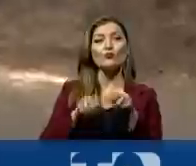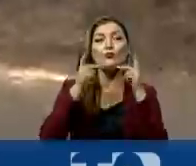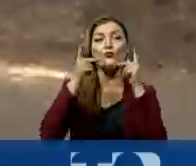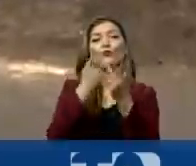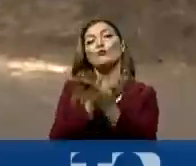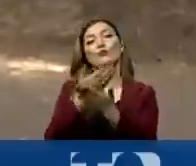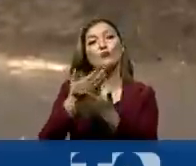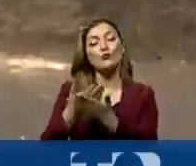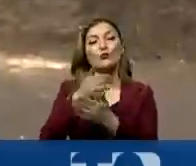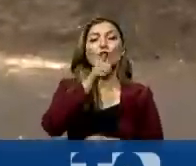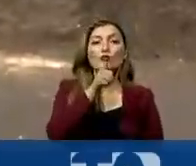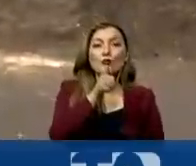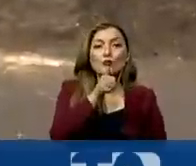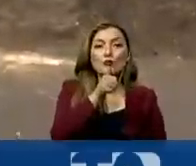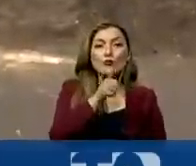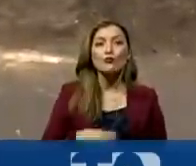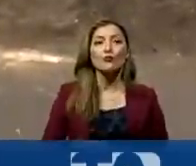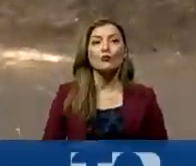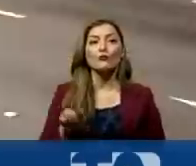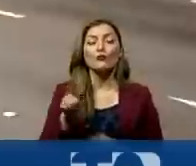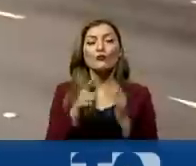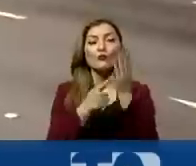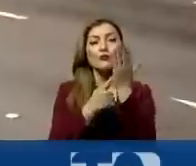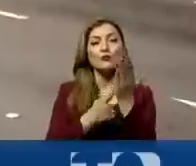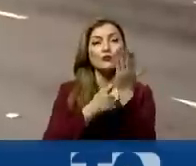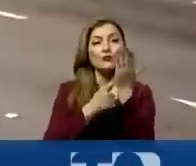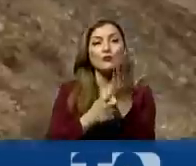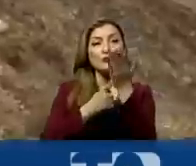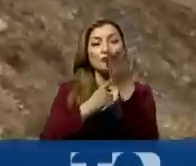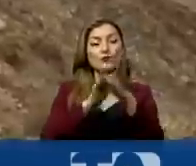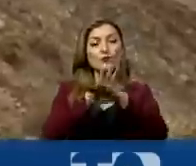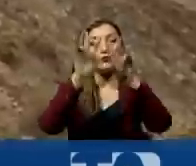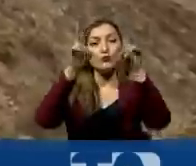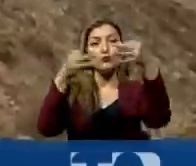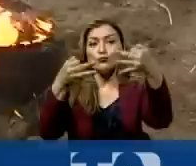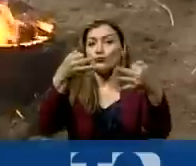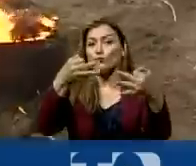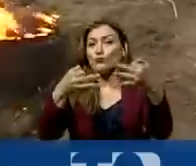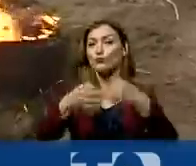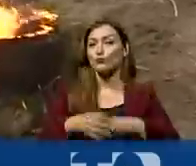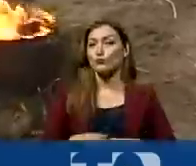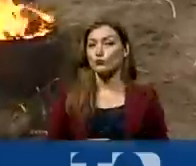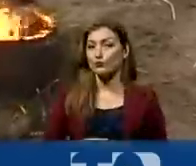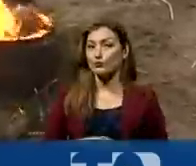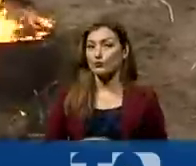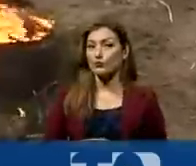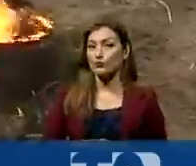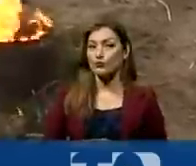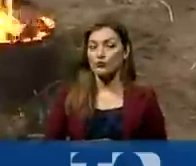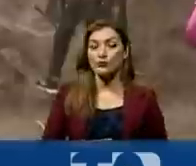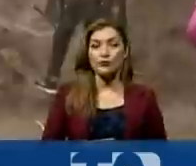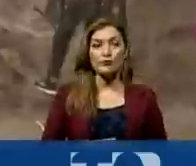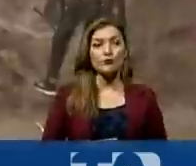públicos o privados también tendrá que analizarse en el tema de la justicia pero en este caso